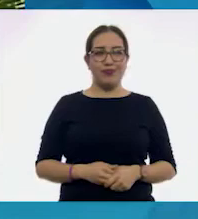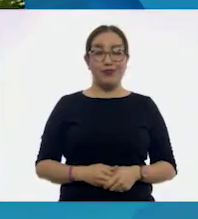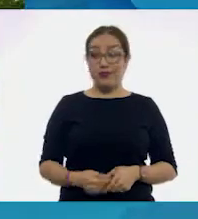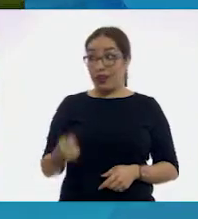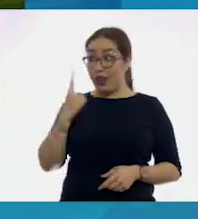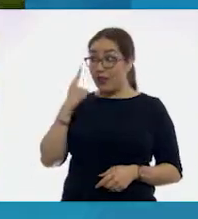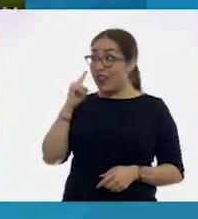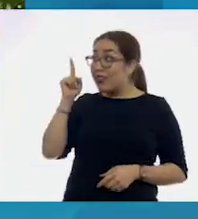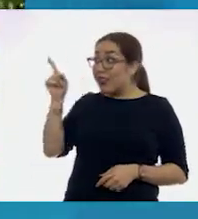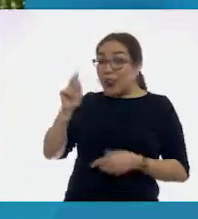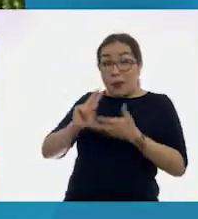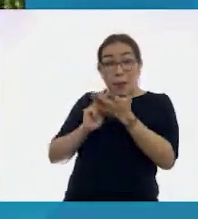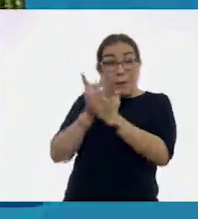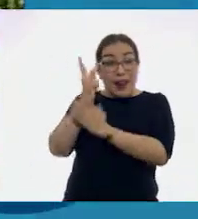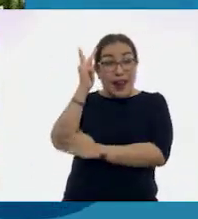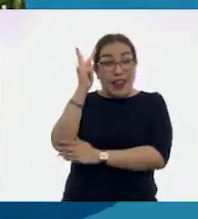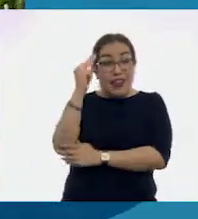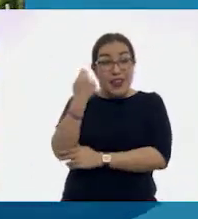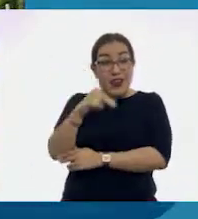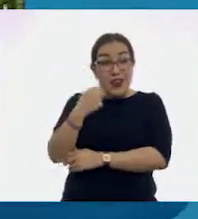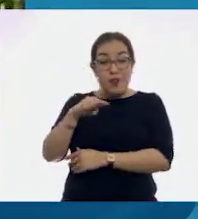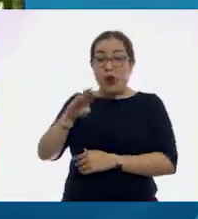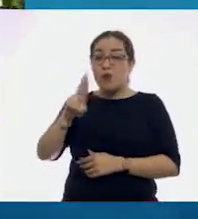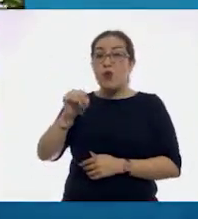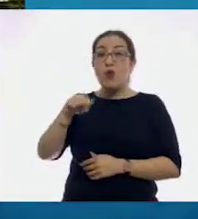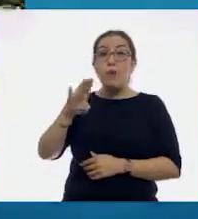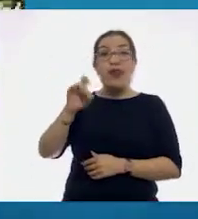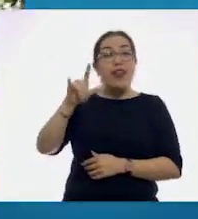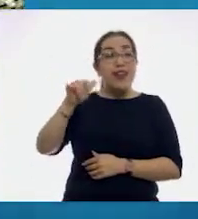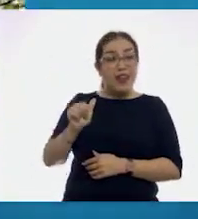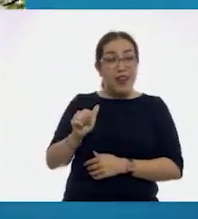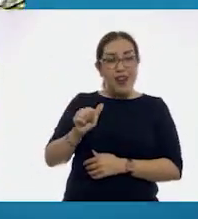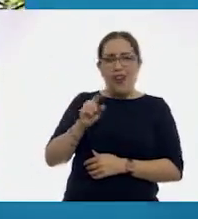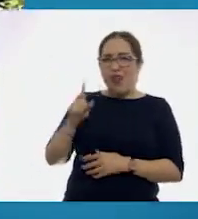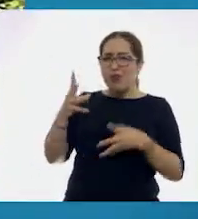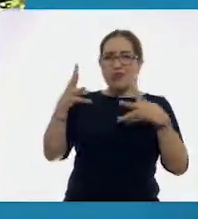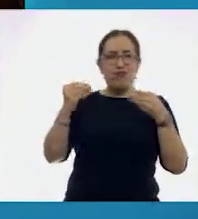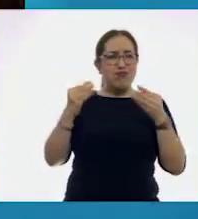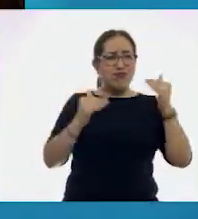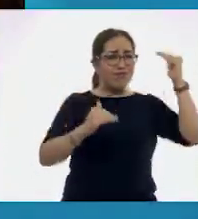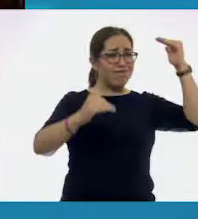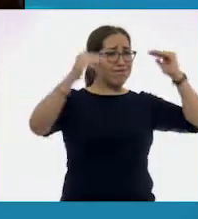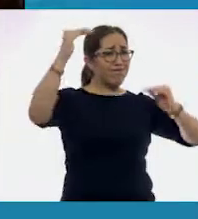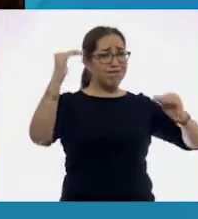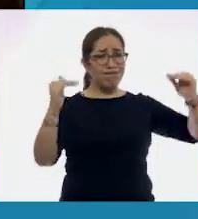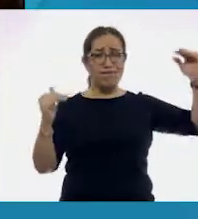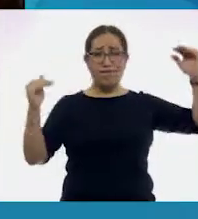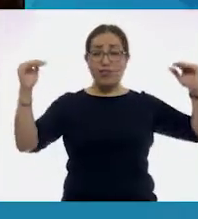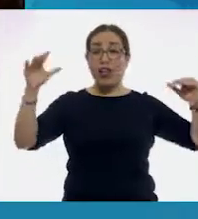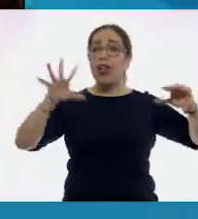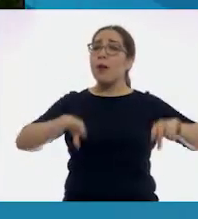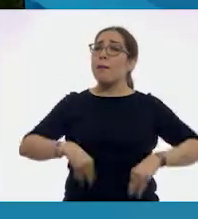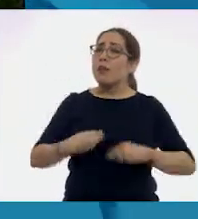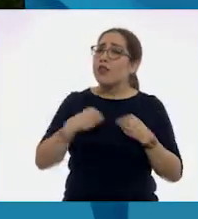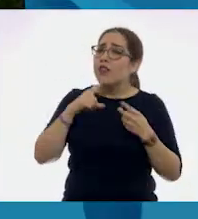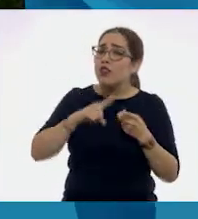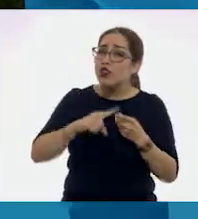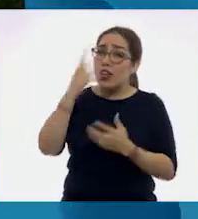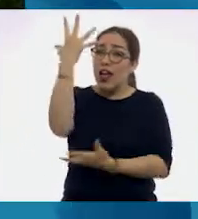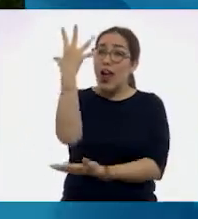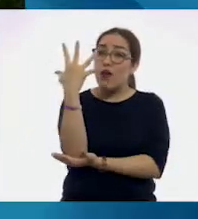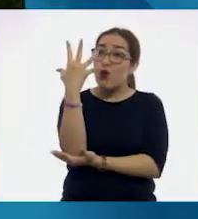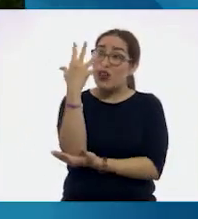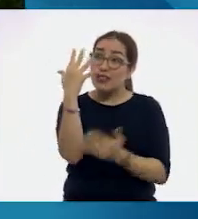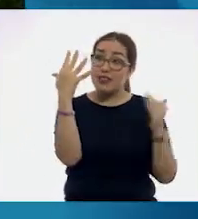Fíjate en esa planta, se llama bromelia. Hay de todos tamaños. Viven arriba de los árboles y tienen unas